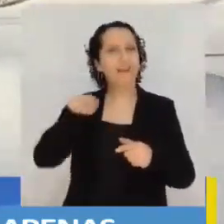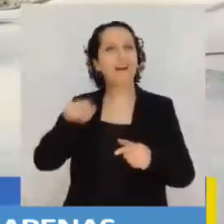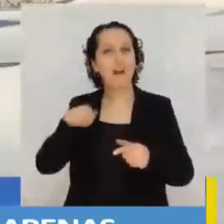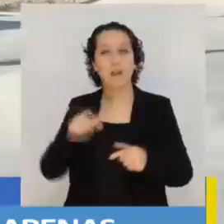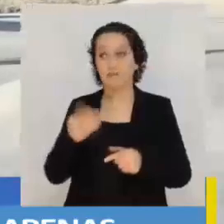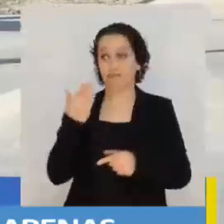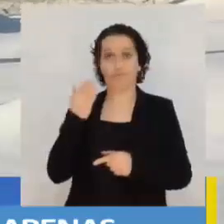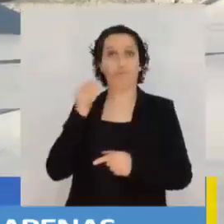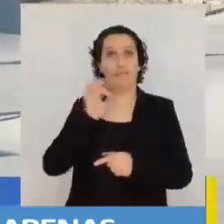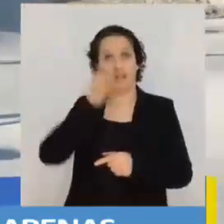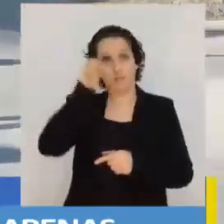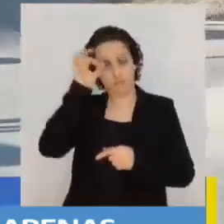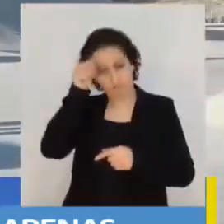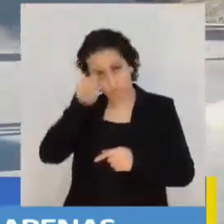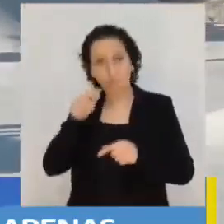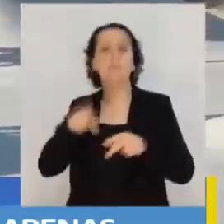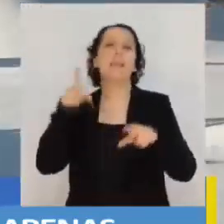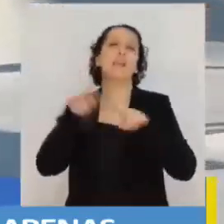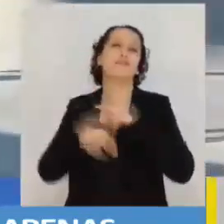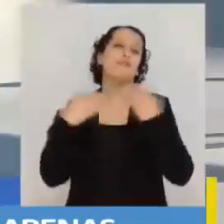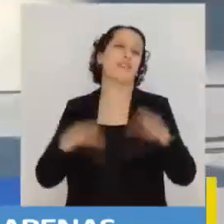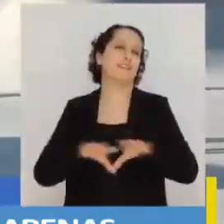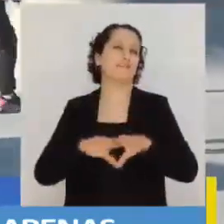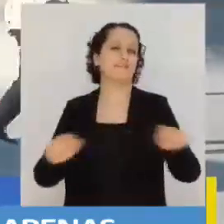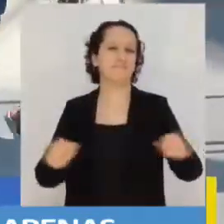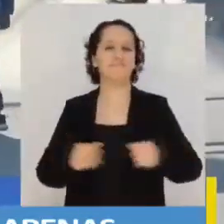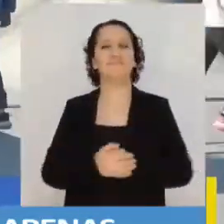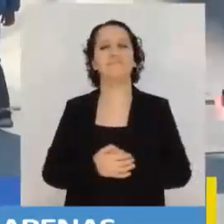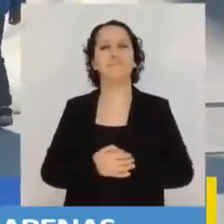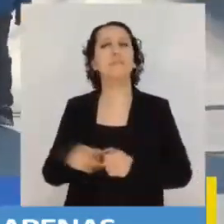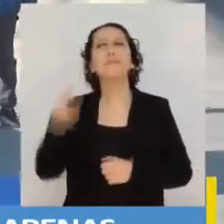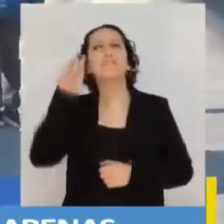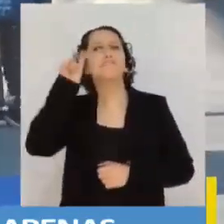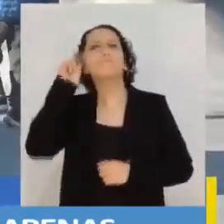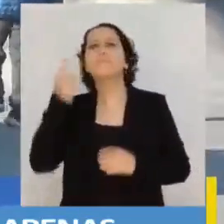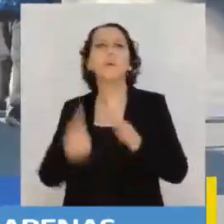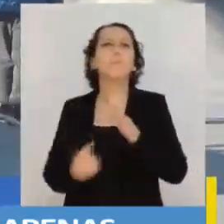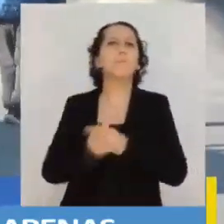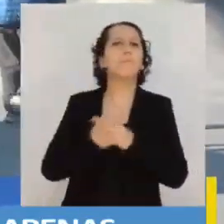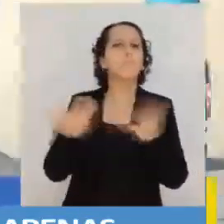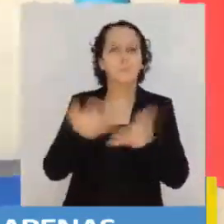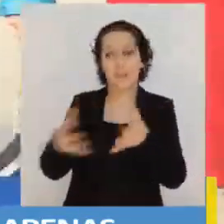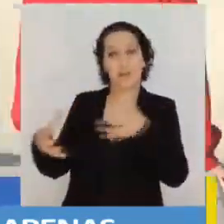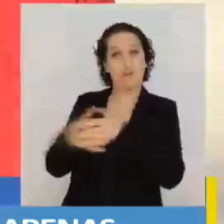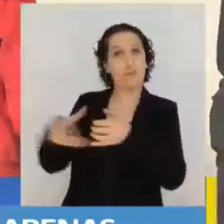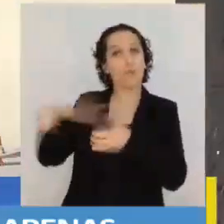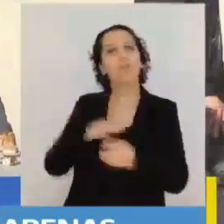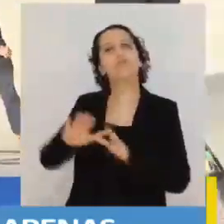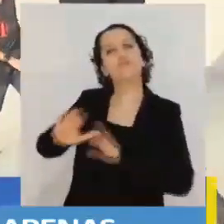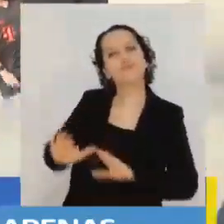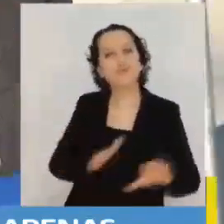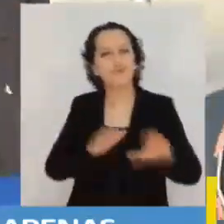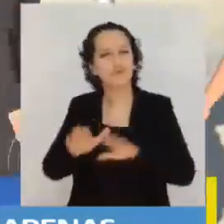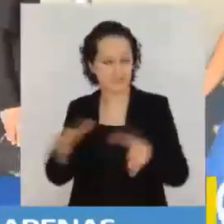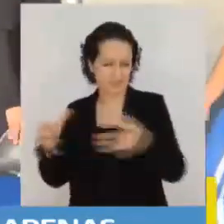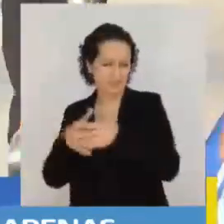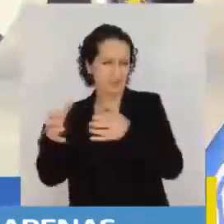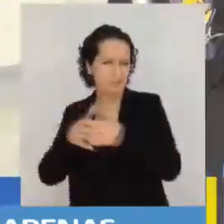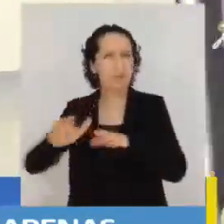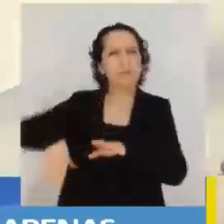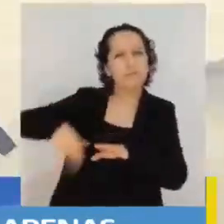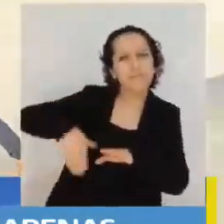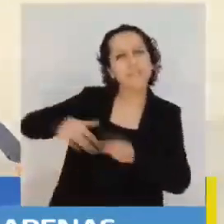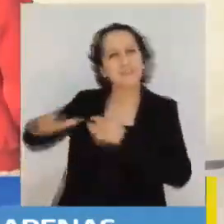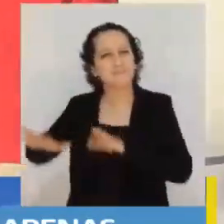semana fue inaugurado en la ciudad. El proyecto, que nació como propuesta ciudadana de la agrupación de skaters del sector,